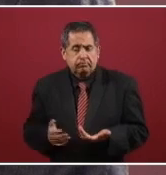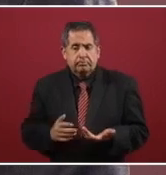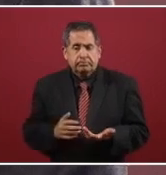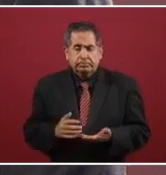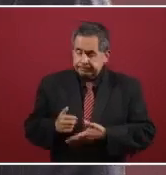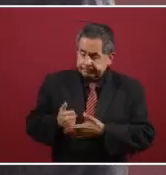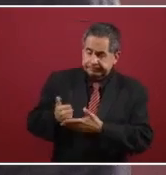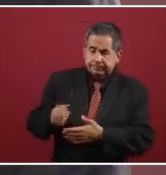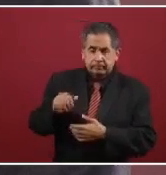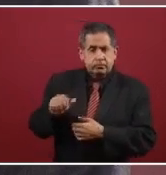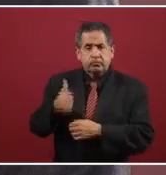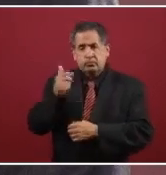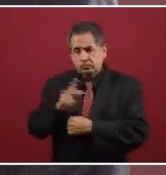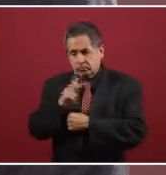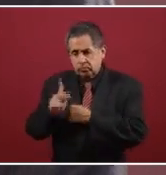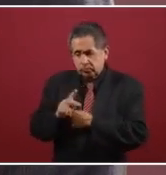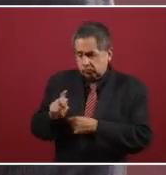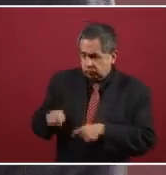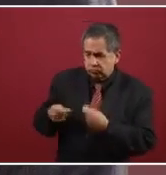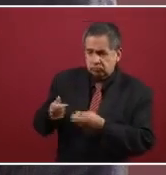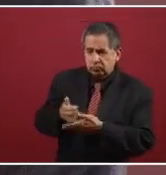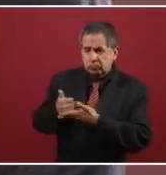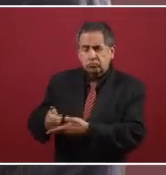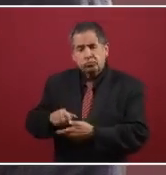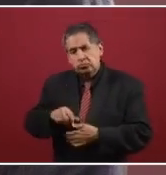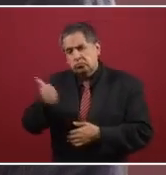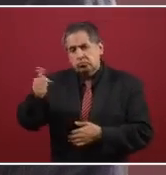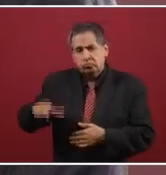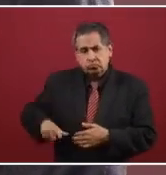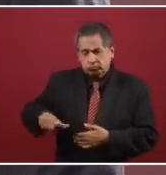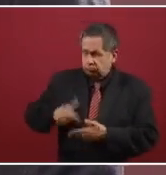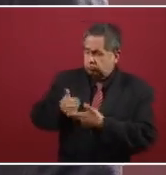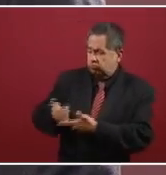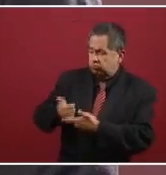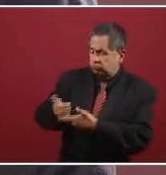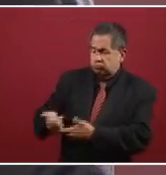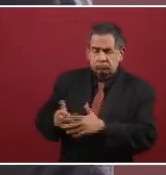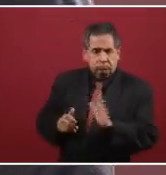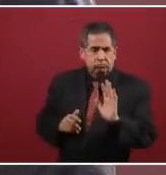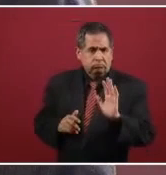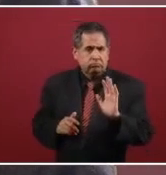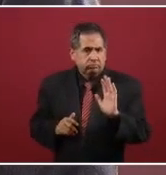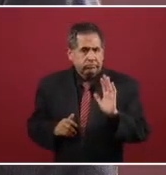a otros países, a otros gobiernos, para